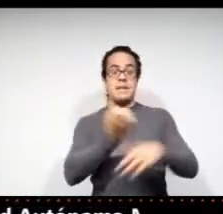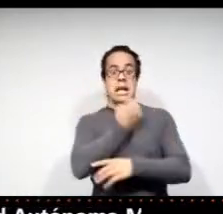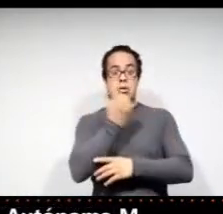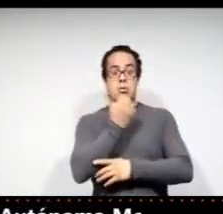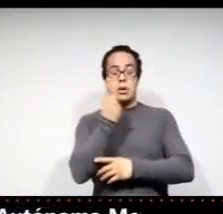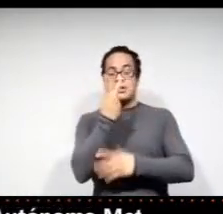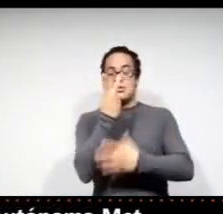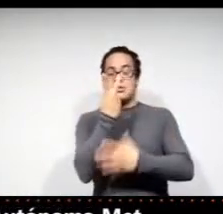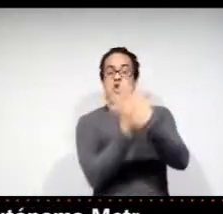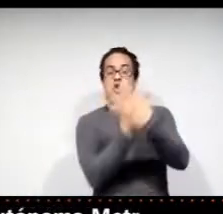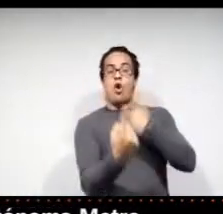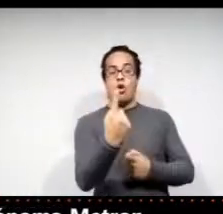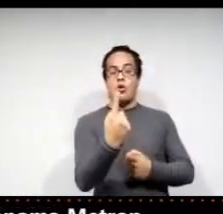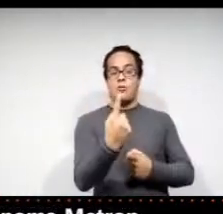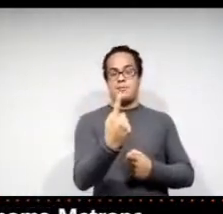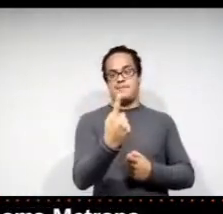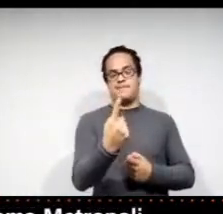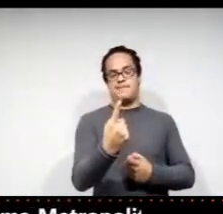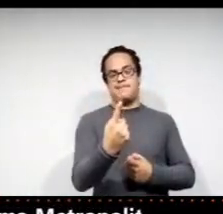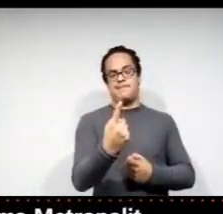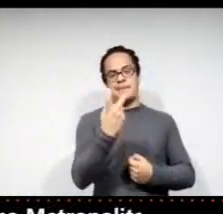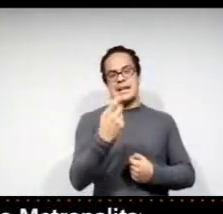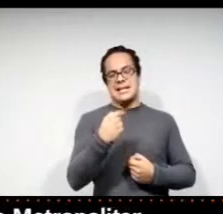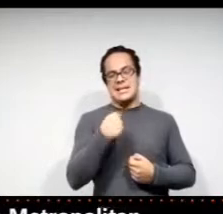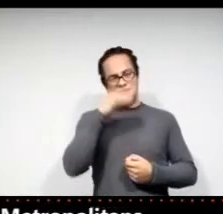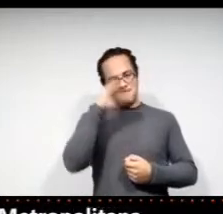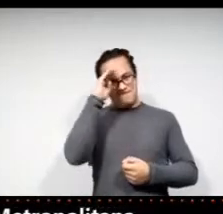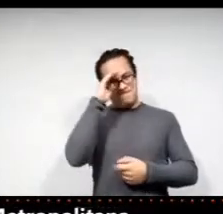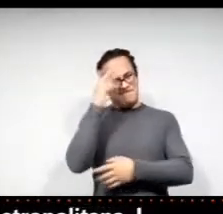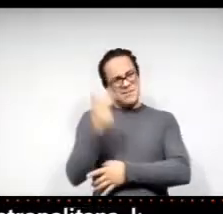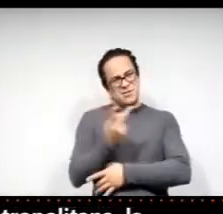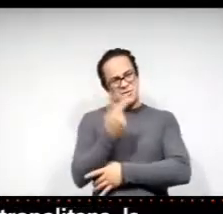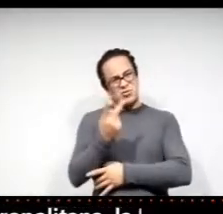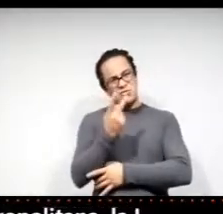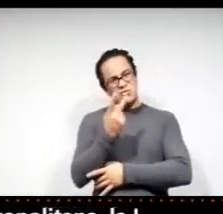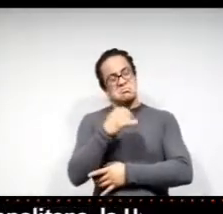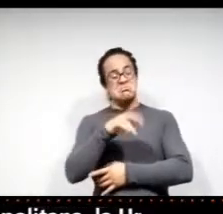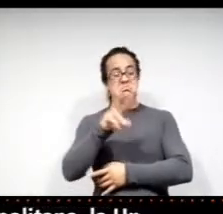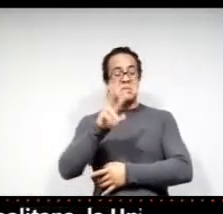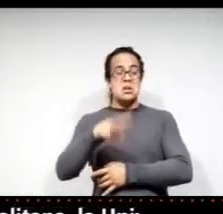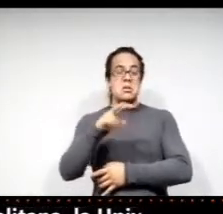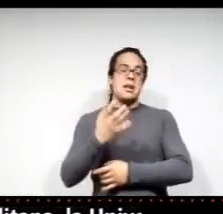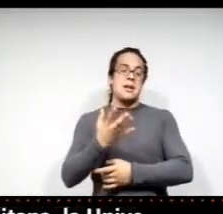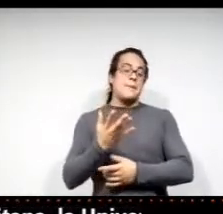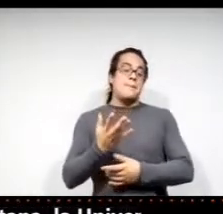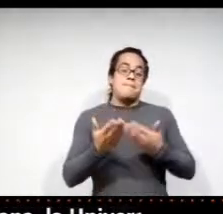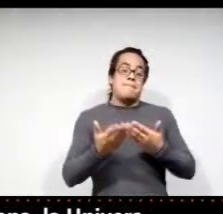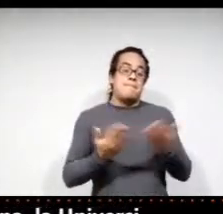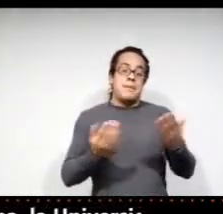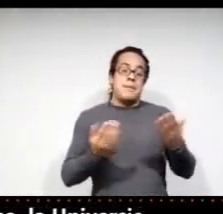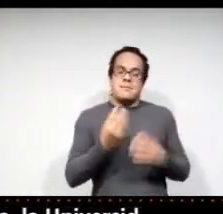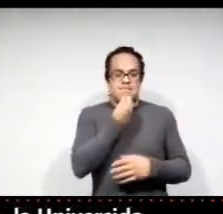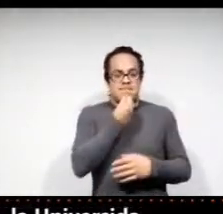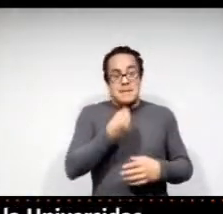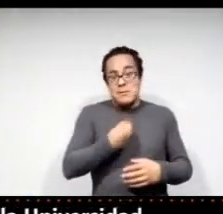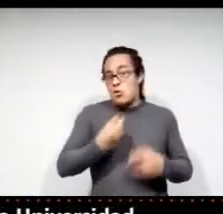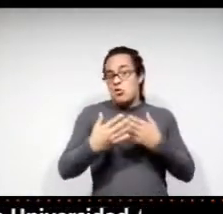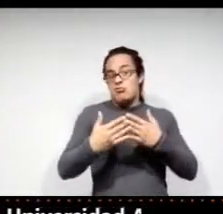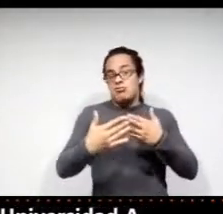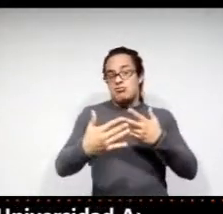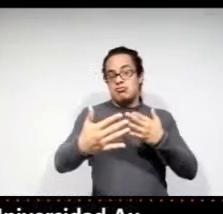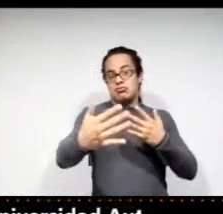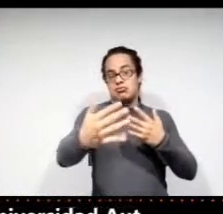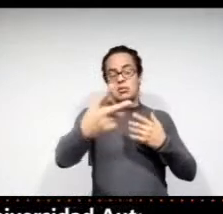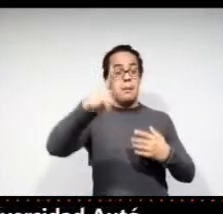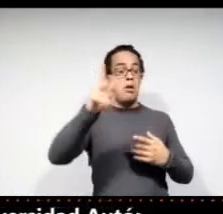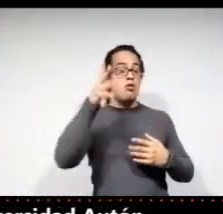híbrida. Esta es la que más me cuestiono e insisto, no nos va a quedar de otra en los siguientes meses, pero a futuro sí